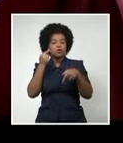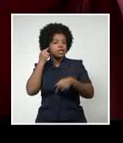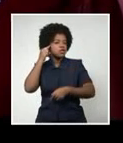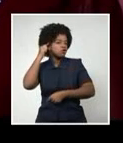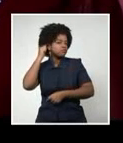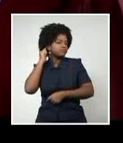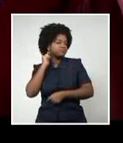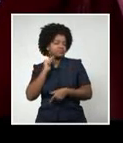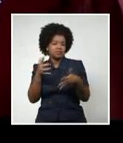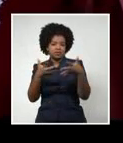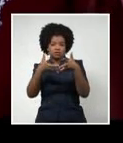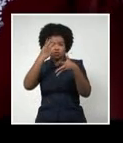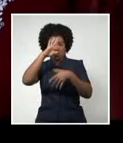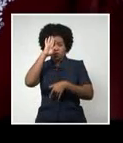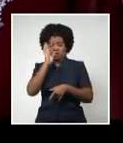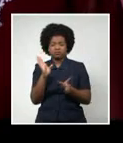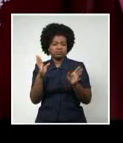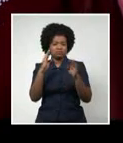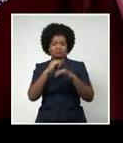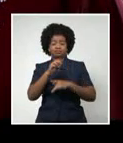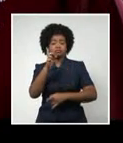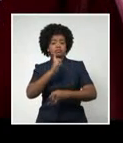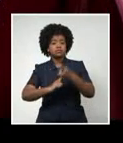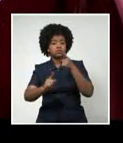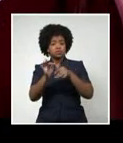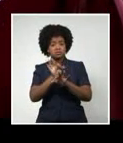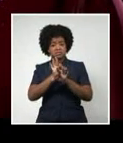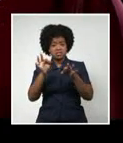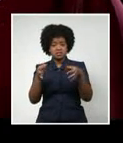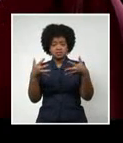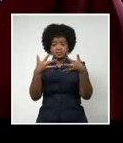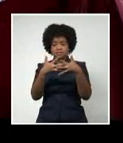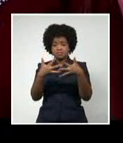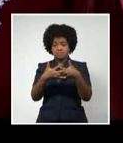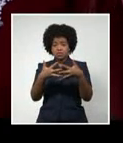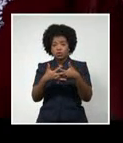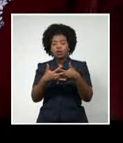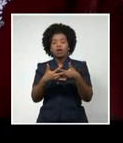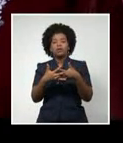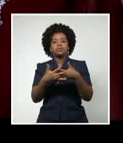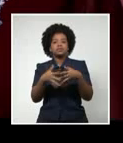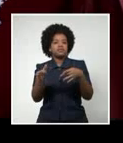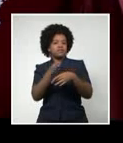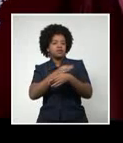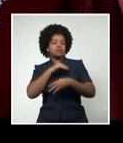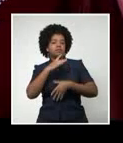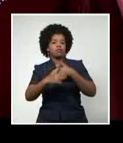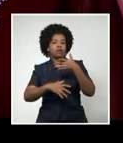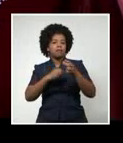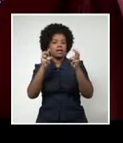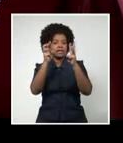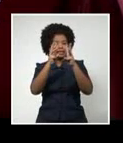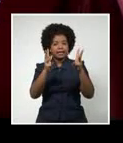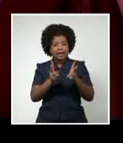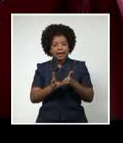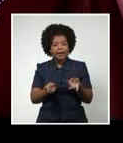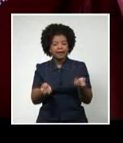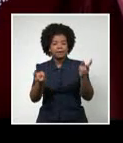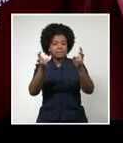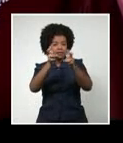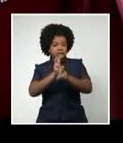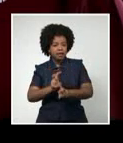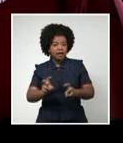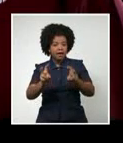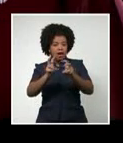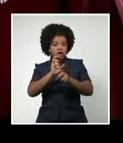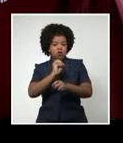Cuba. Algunos especialistas vinculados a ciberguerra o a otros temas, por ejemplo, de